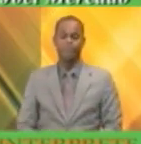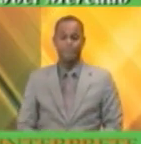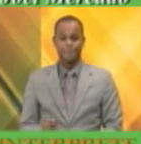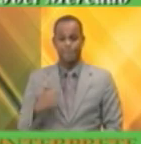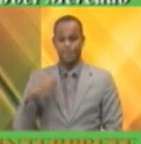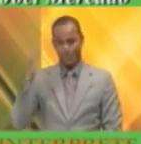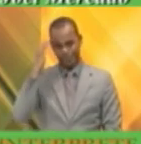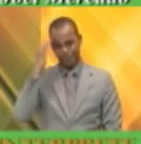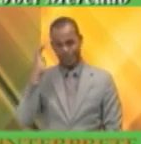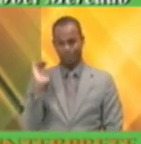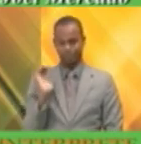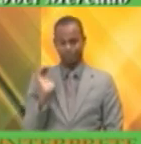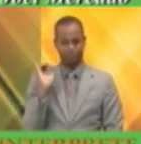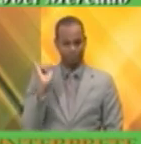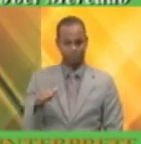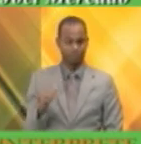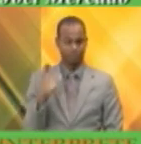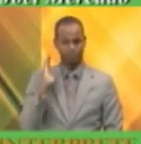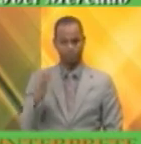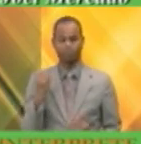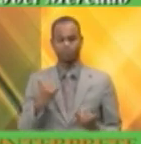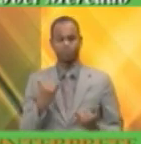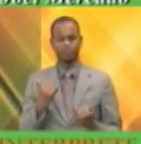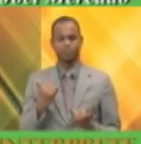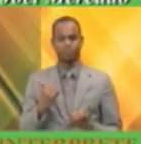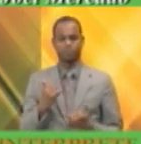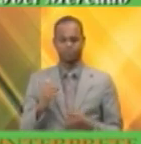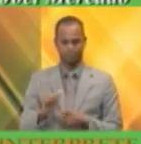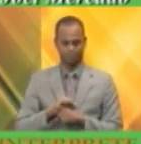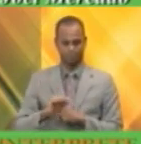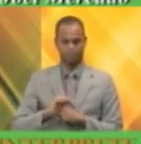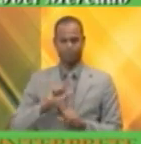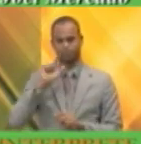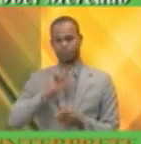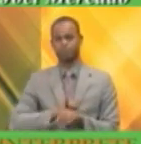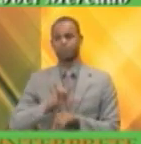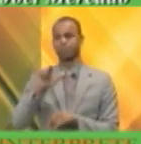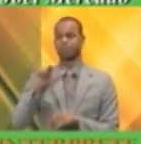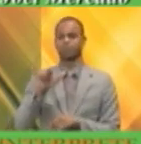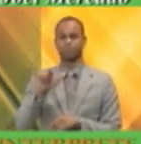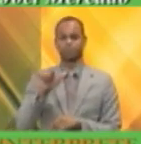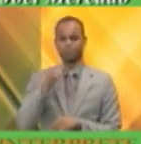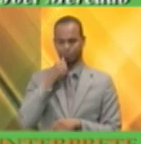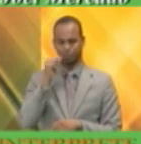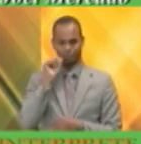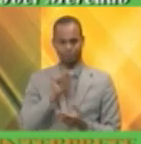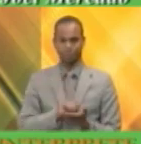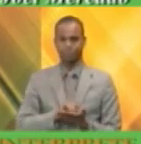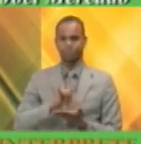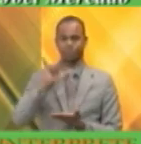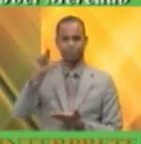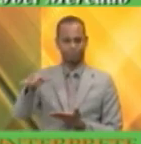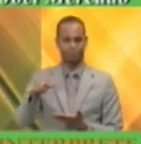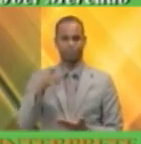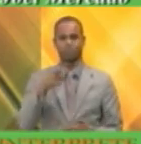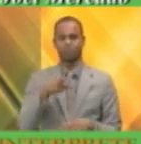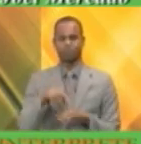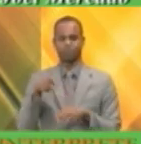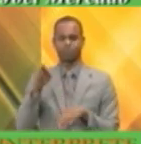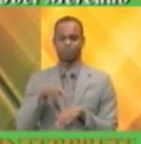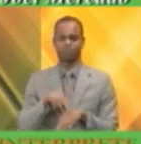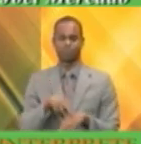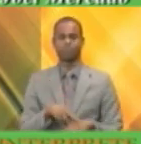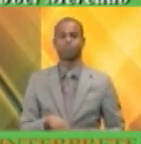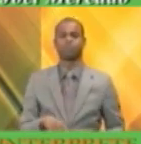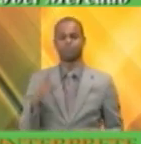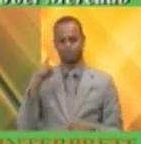es que ese atleta hoy sale con su entrenador a Puerto Rico. Ayer se fueron, ¿entiendes? ¿Para qué?